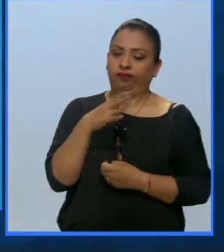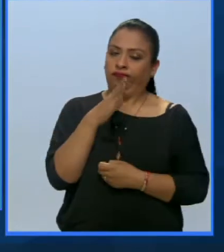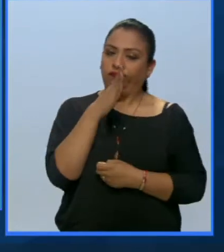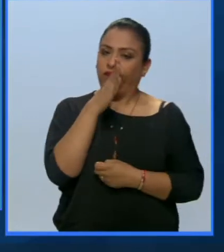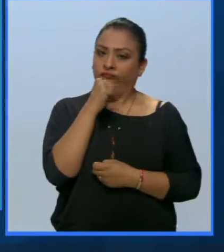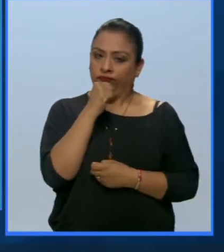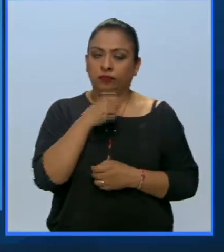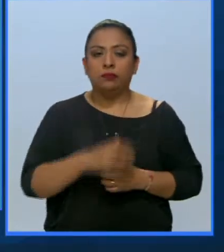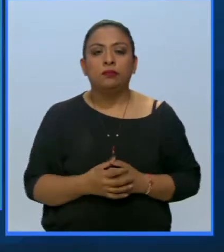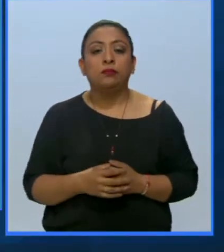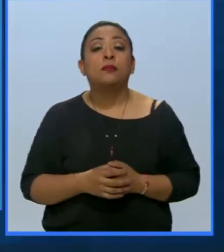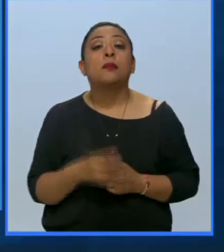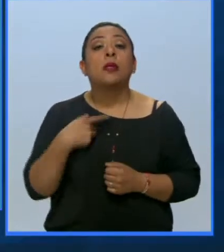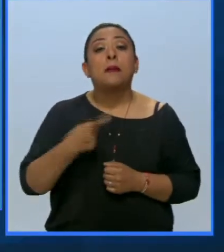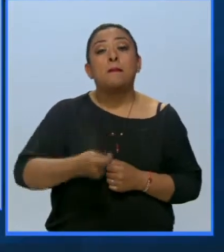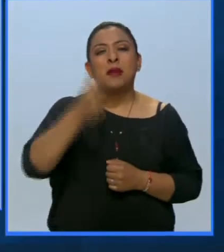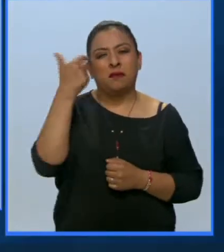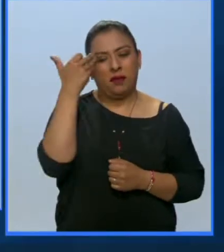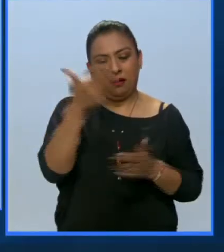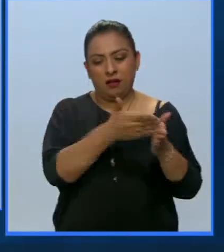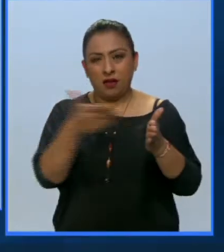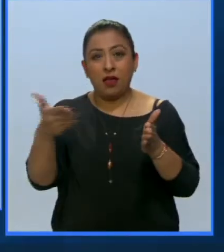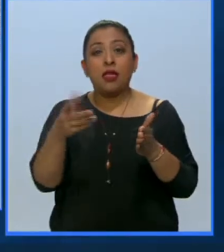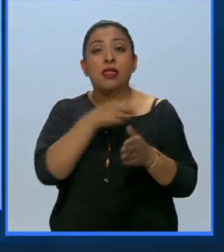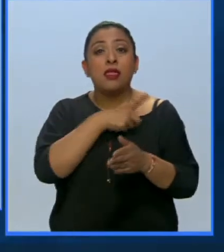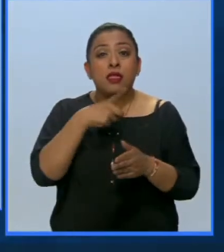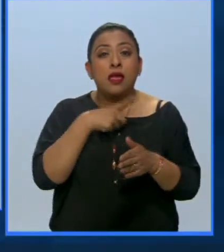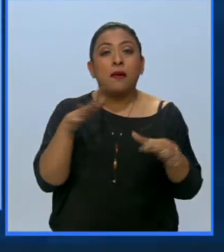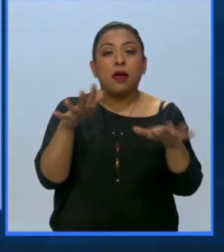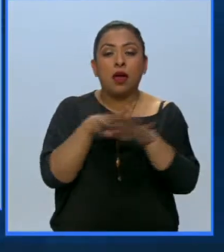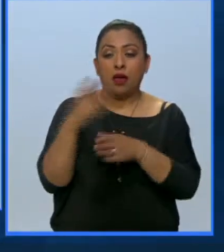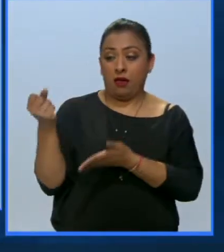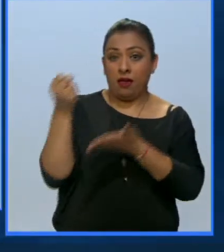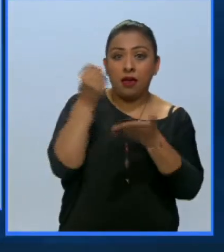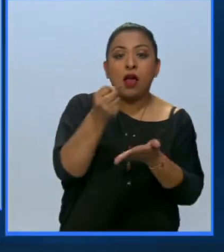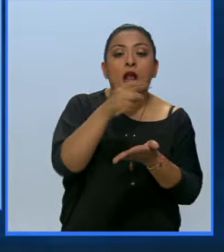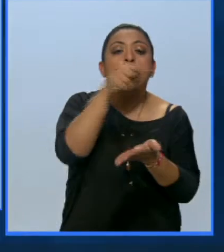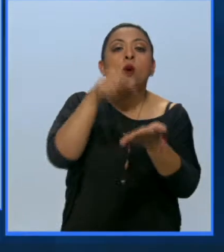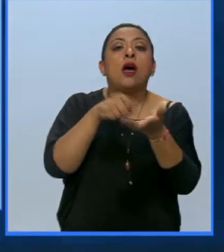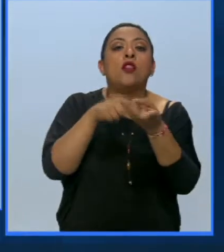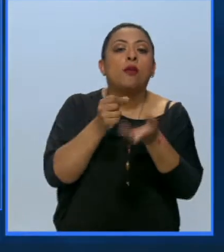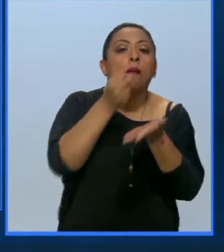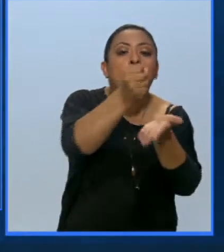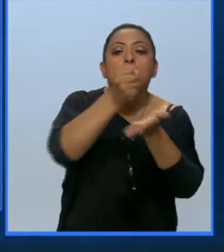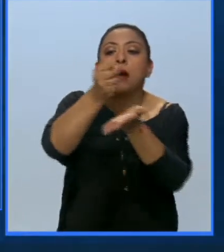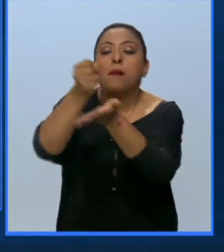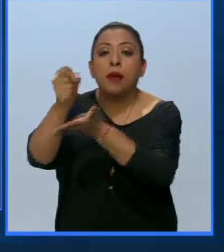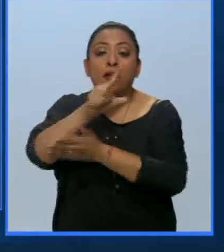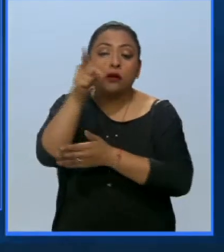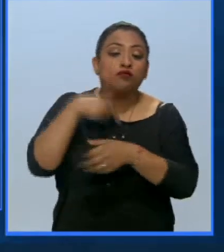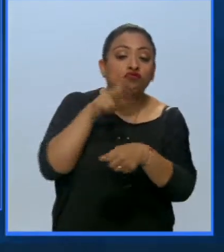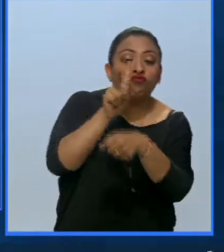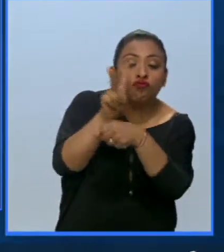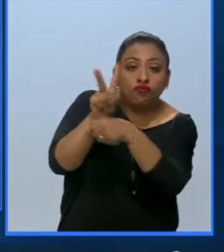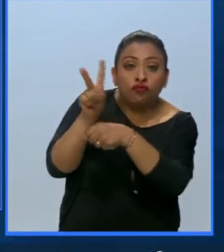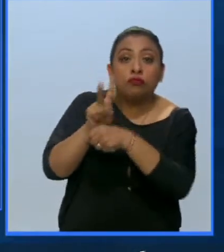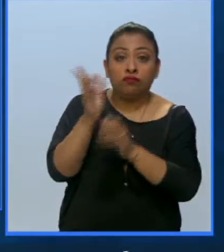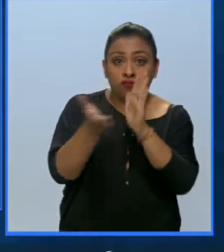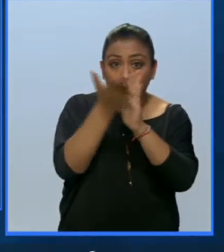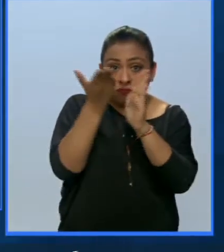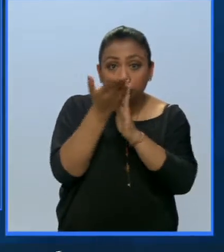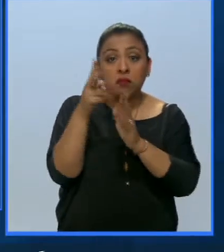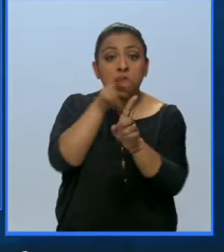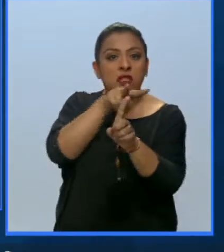La primera fase radica en ubicar cada uno de los recursos que ingresaron al país. Posteriormente se vigilará que haya una reconstrucción